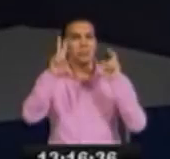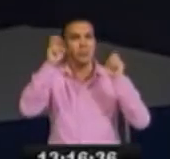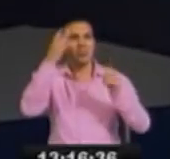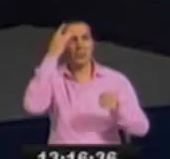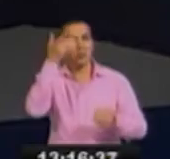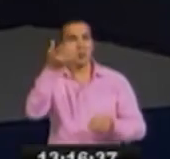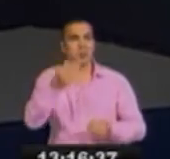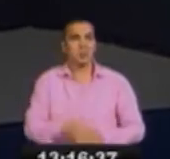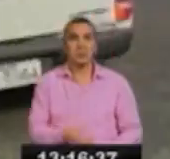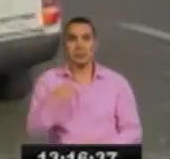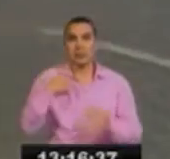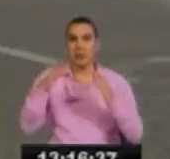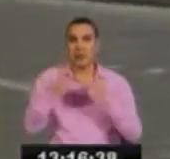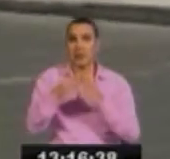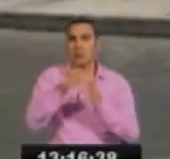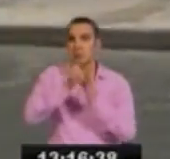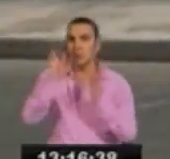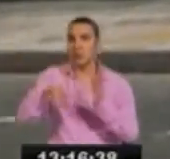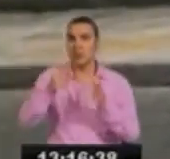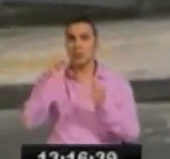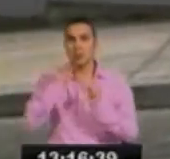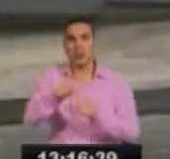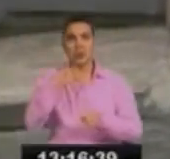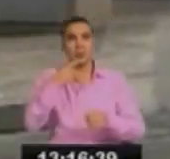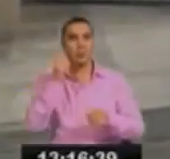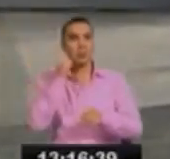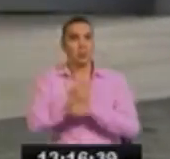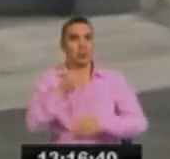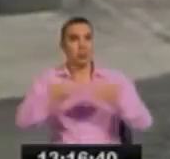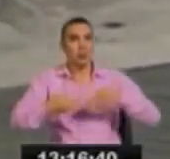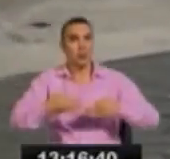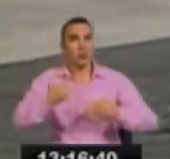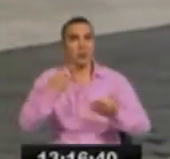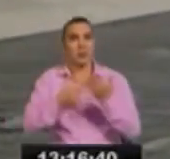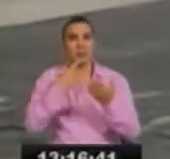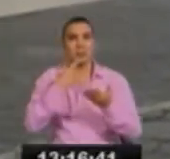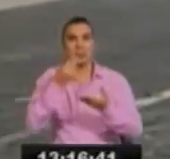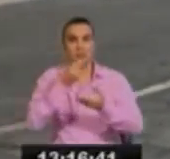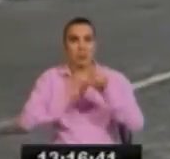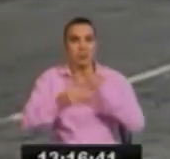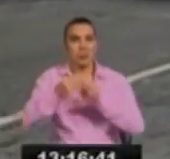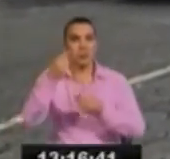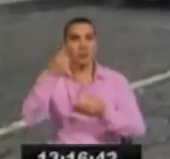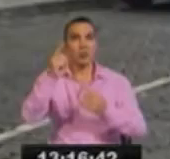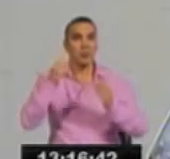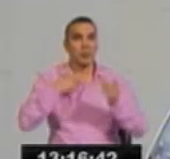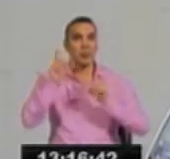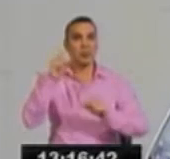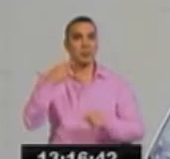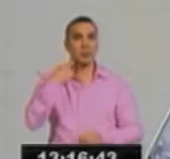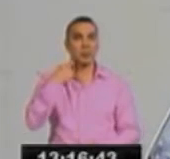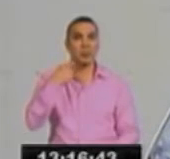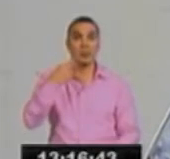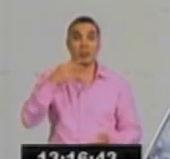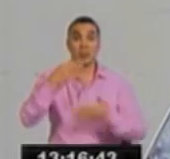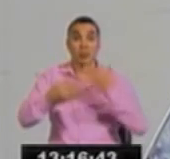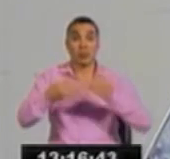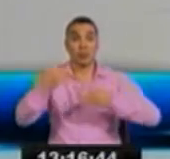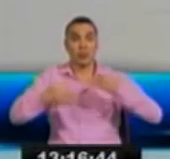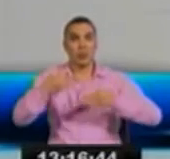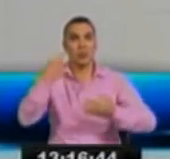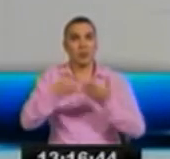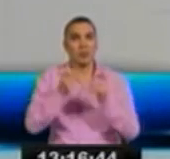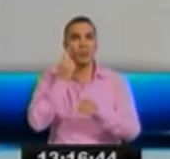la enajenación de bienes que podría ser dictaminada por un juez como medida de reparación a una víctima. Es decir, cuando hay un proceso penal se